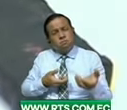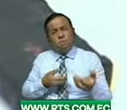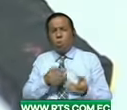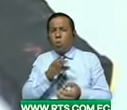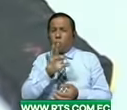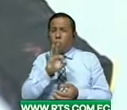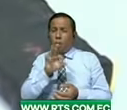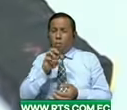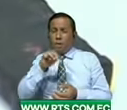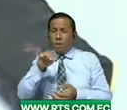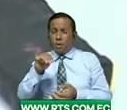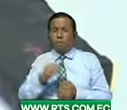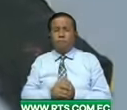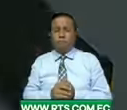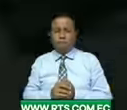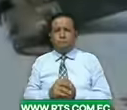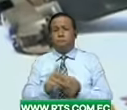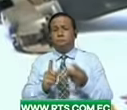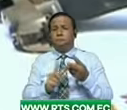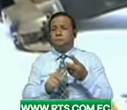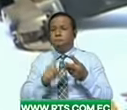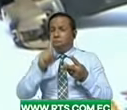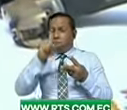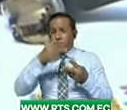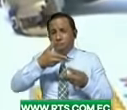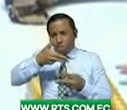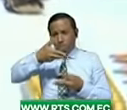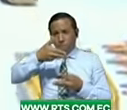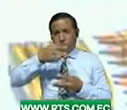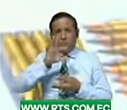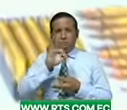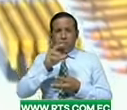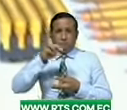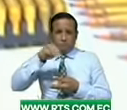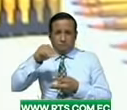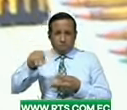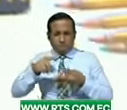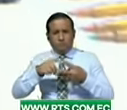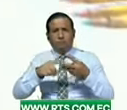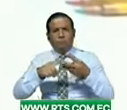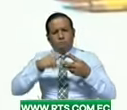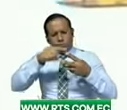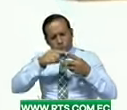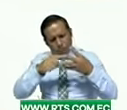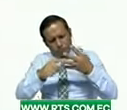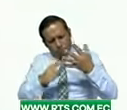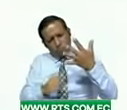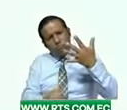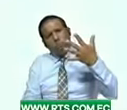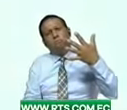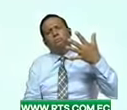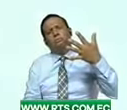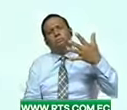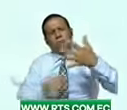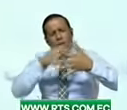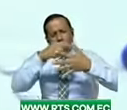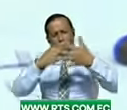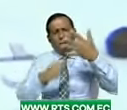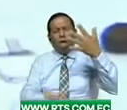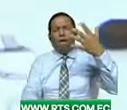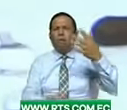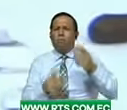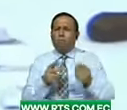9 milímetros, una pistola Glock 9 milímetros y así. Una pistola Pietro Beretta calibre